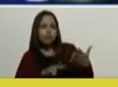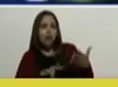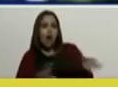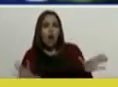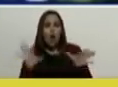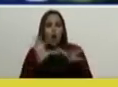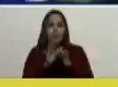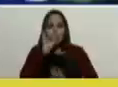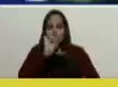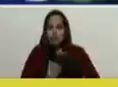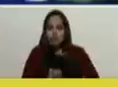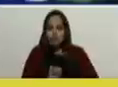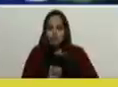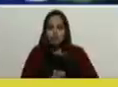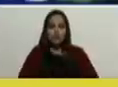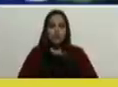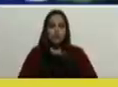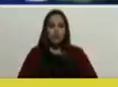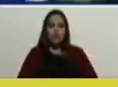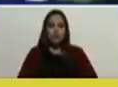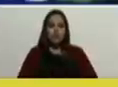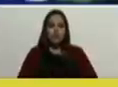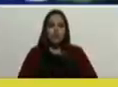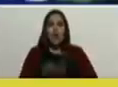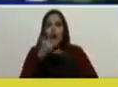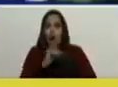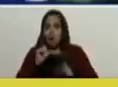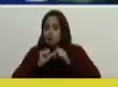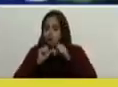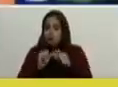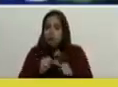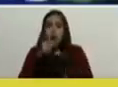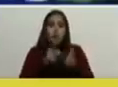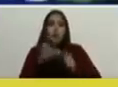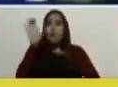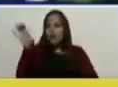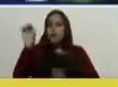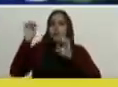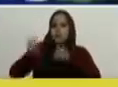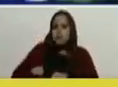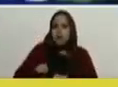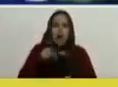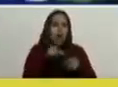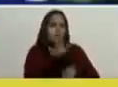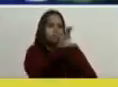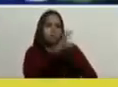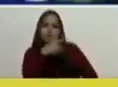de UNASUR está vigente y países donde no está vigente. Bueno,